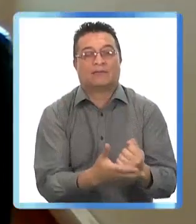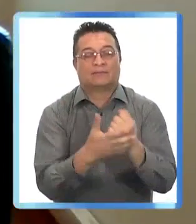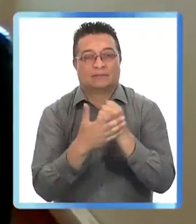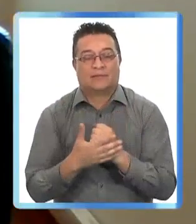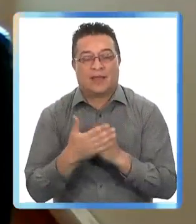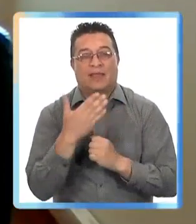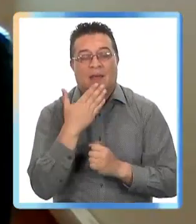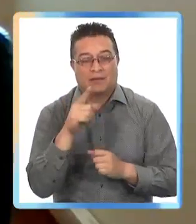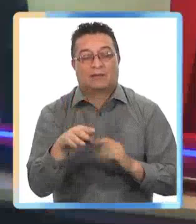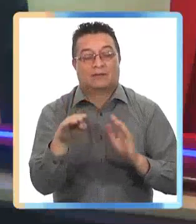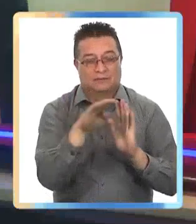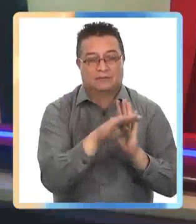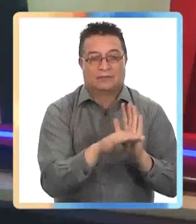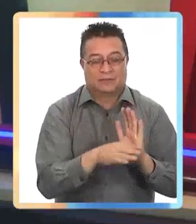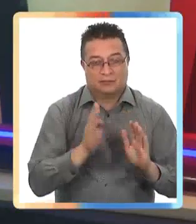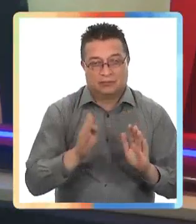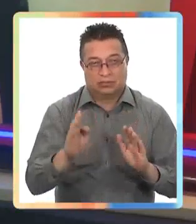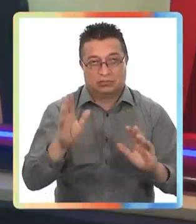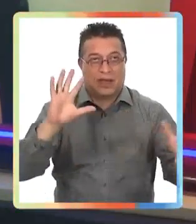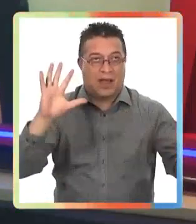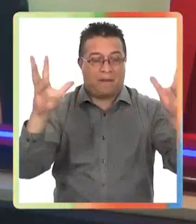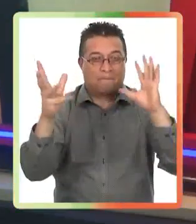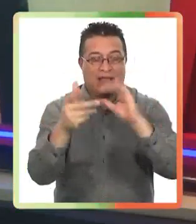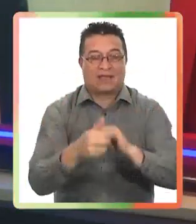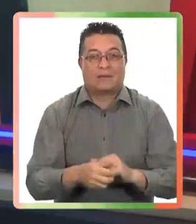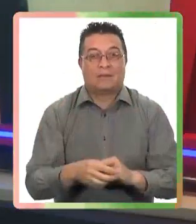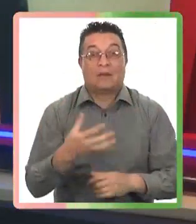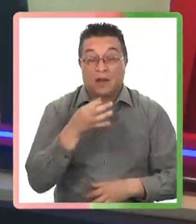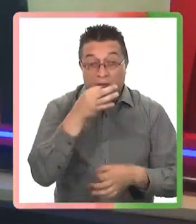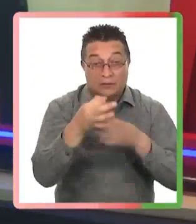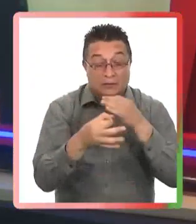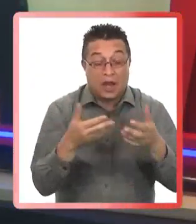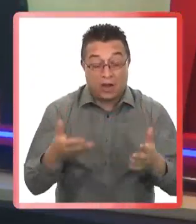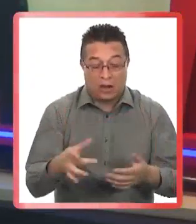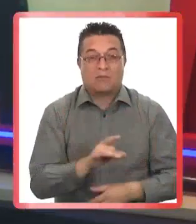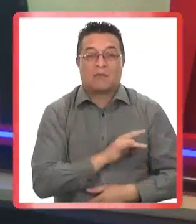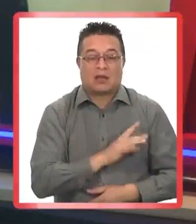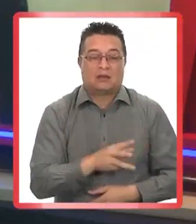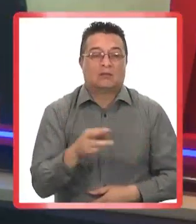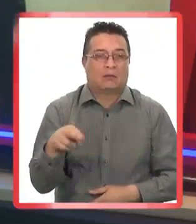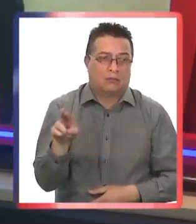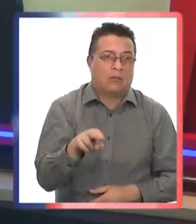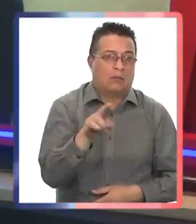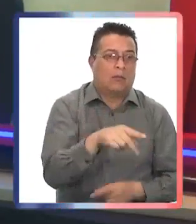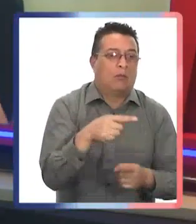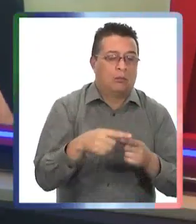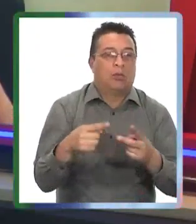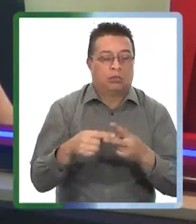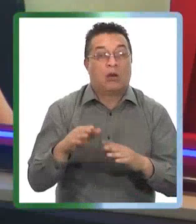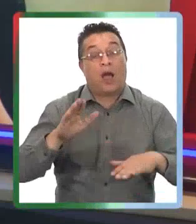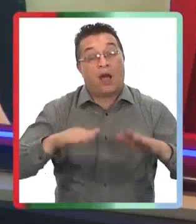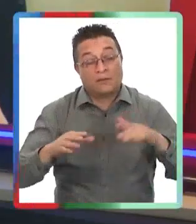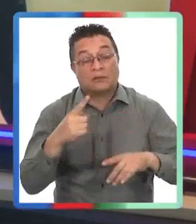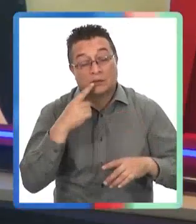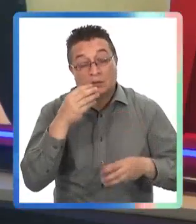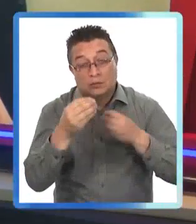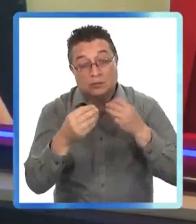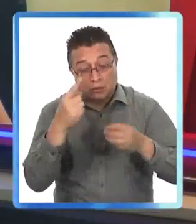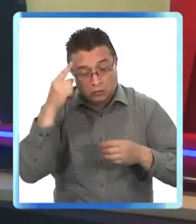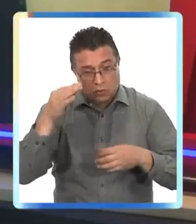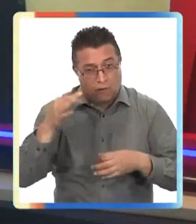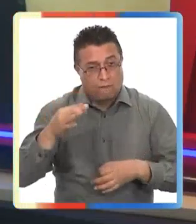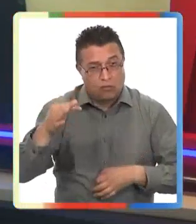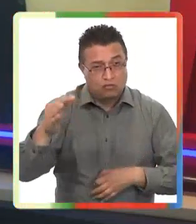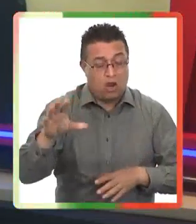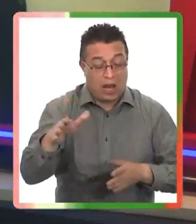de sostenibilidad ambiental. Decía yo que somos un país acontecido, a veces pensamos, vamos hacia un camino, tenemos ciertas